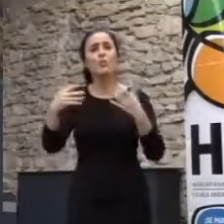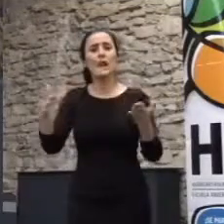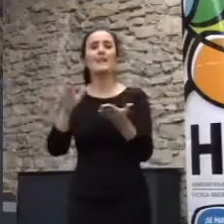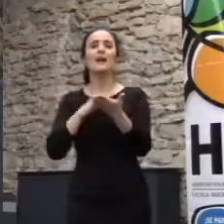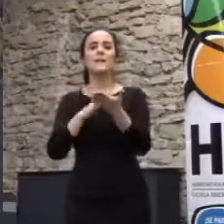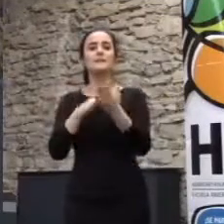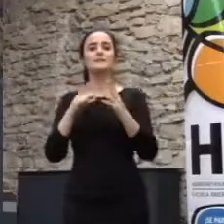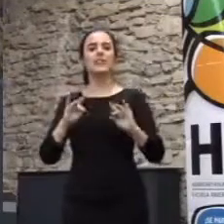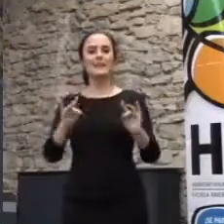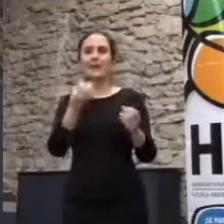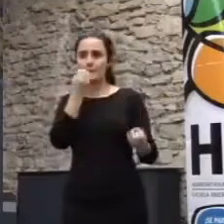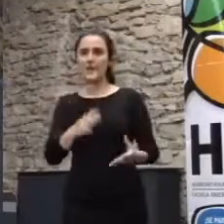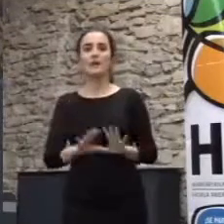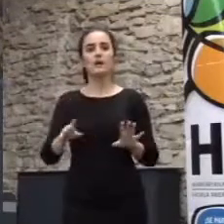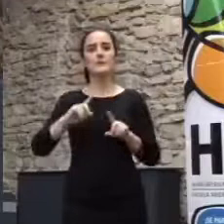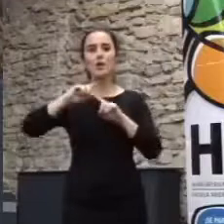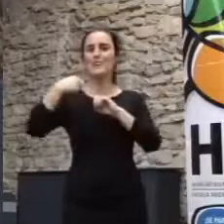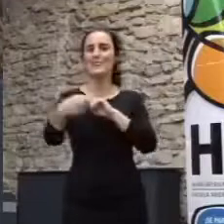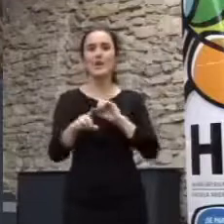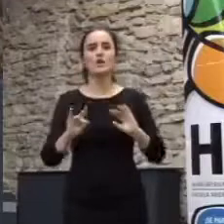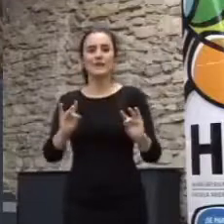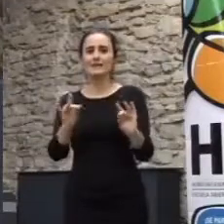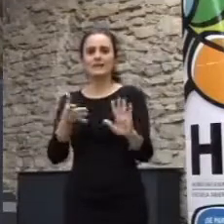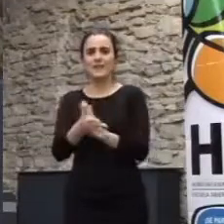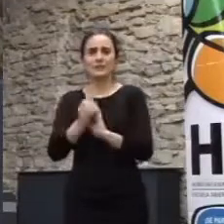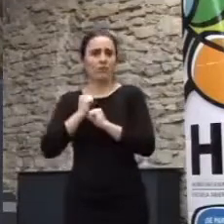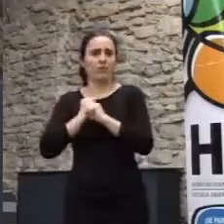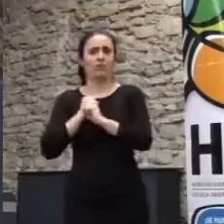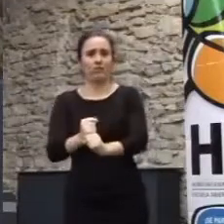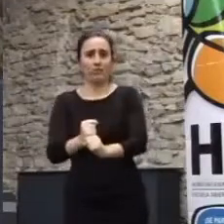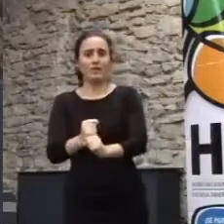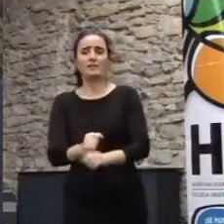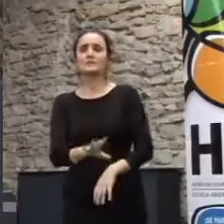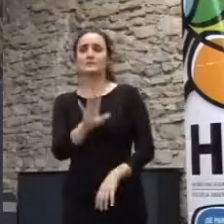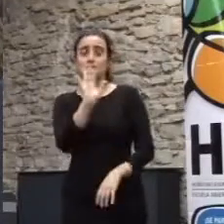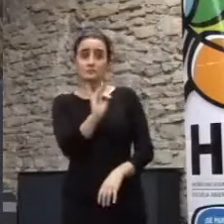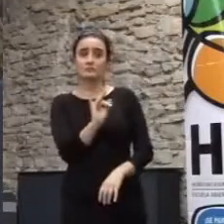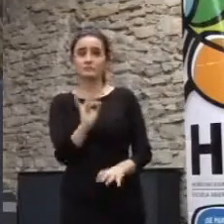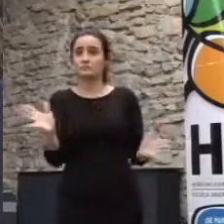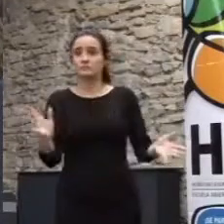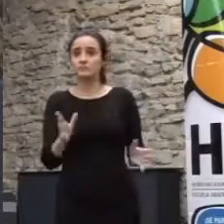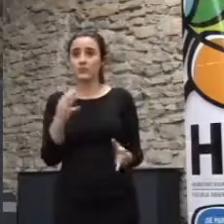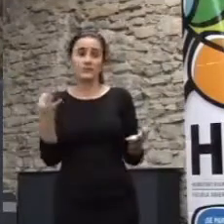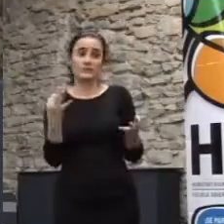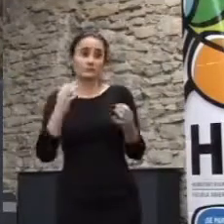bien, pero hacer un diario digital es lo más esclavo que puede existir en el mundo. No se te tiene que escapar ni una, vamos.